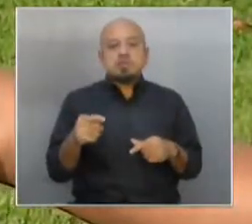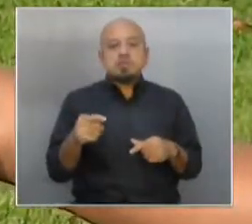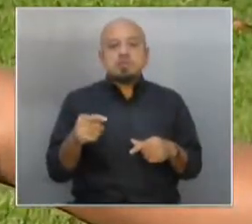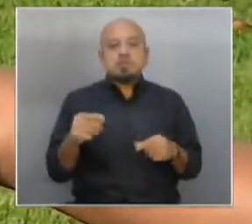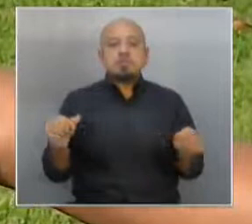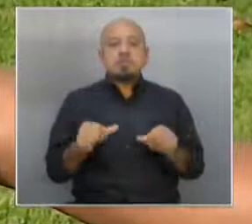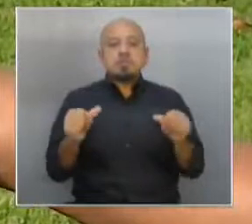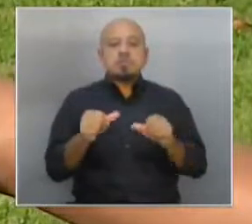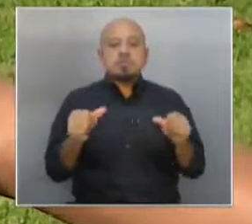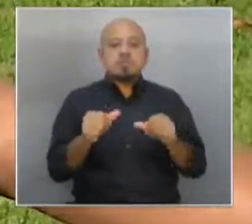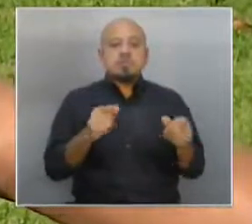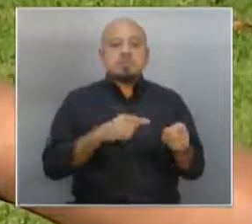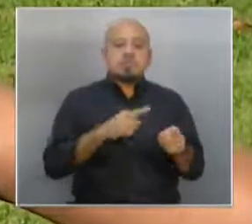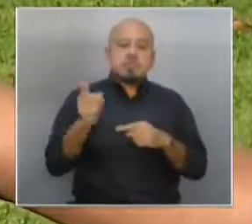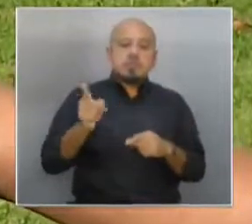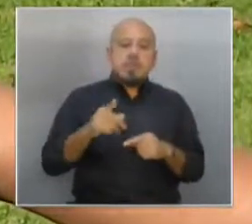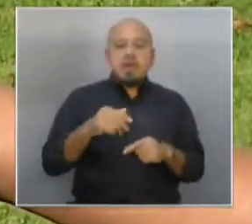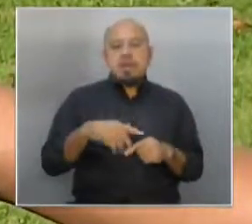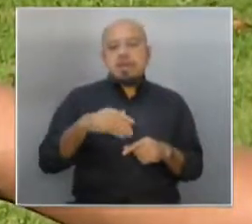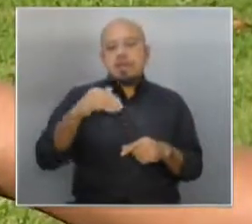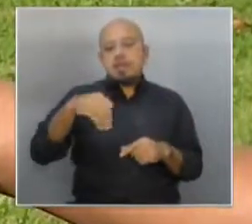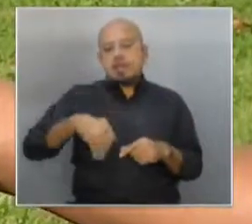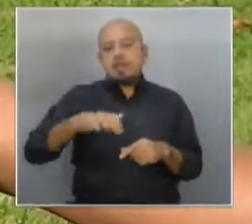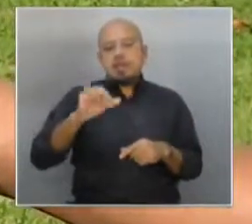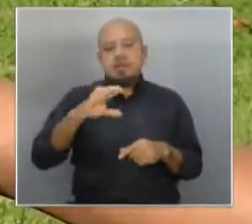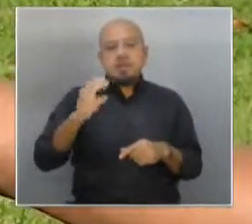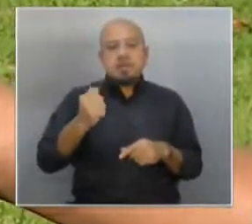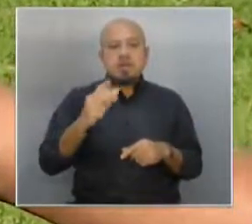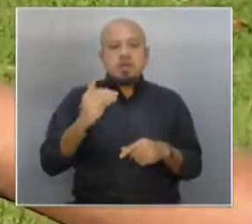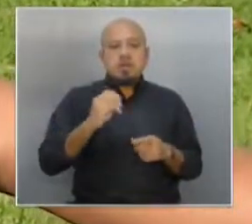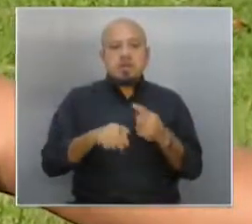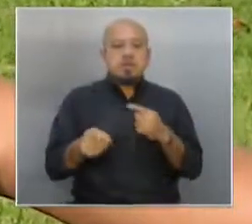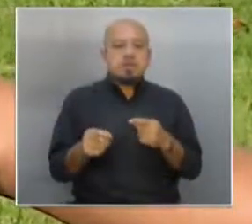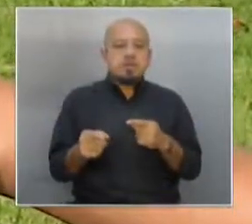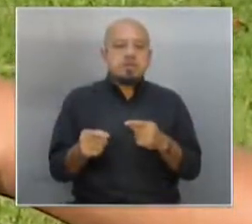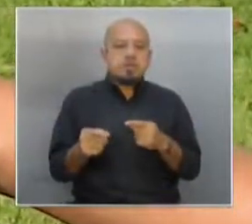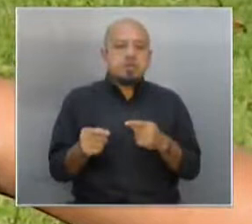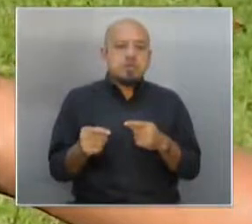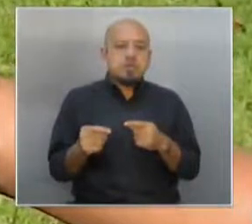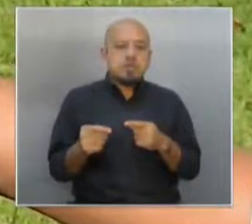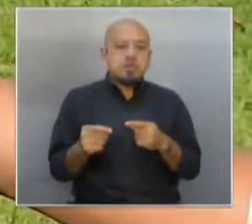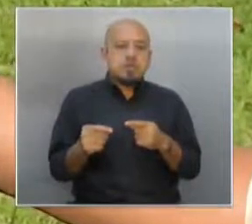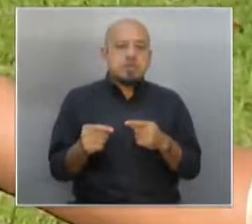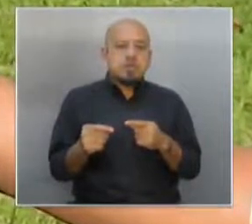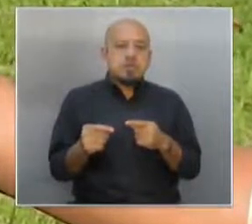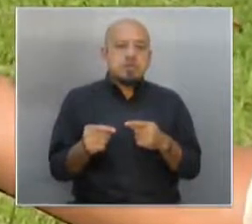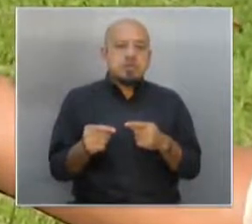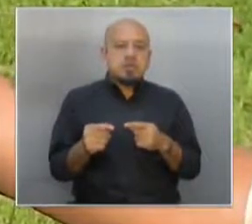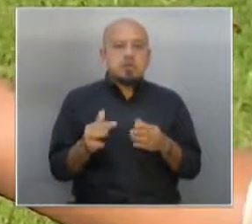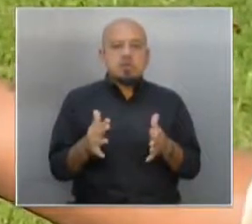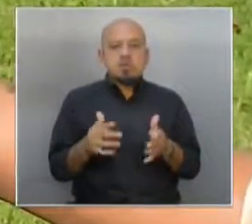mandan sus productos al mercado a través de los comisionistas y algo